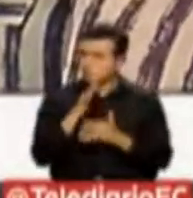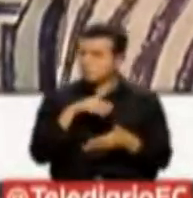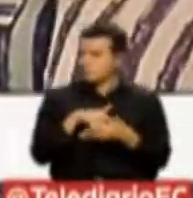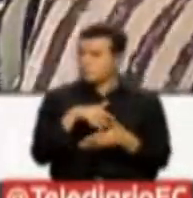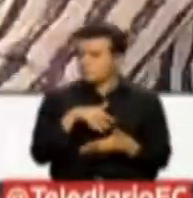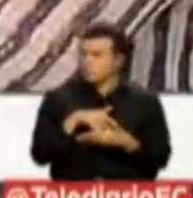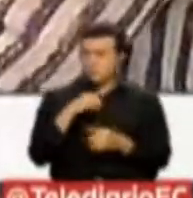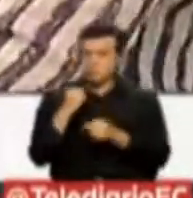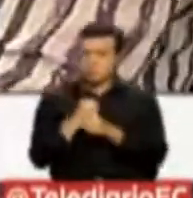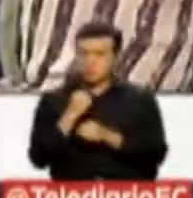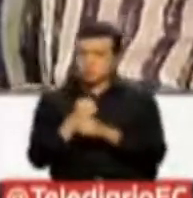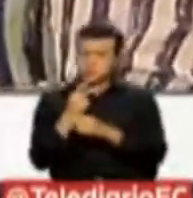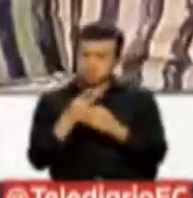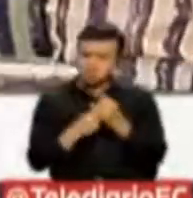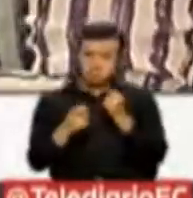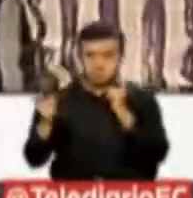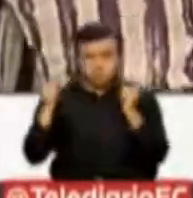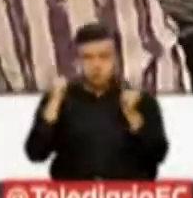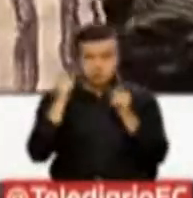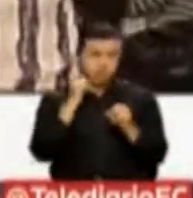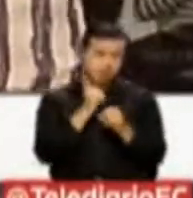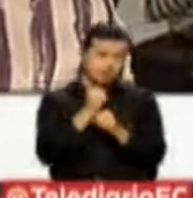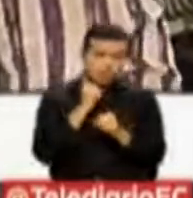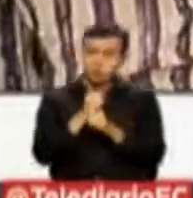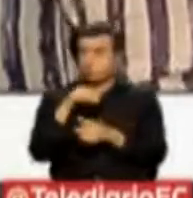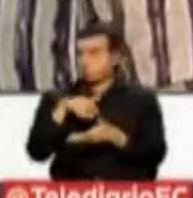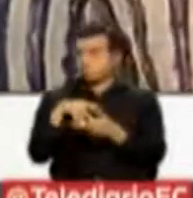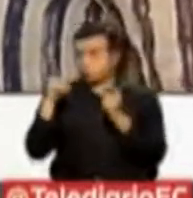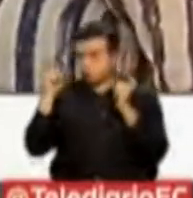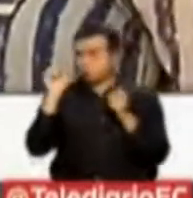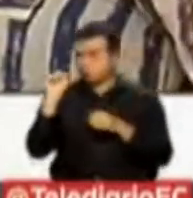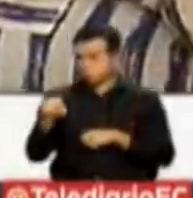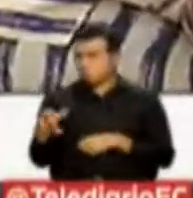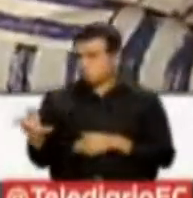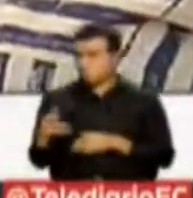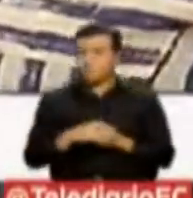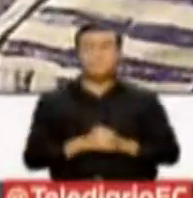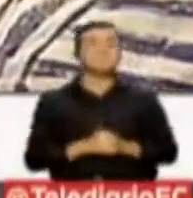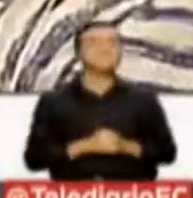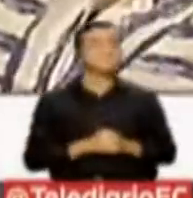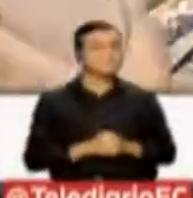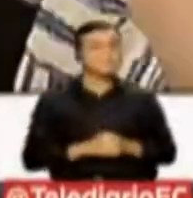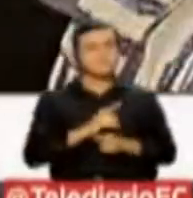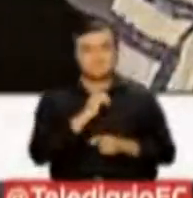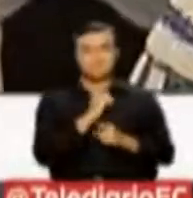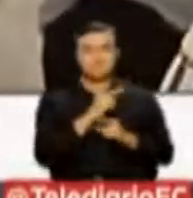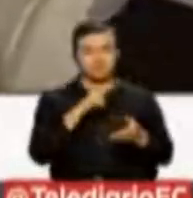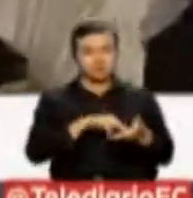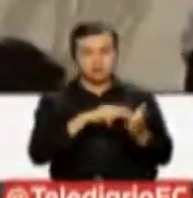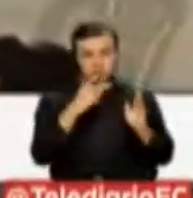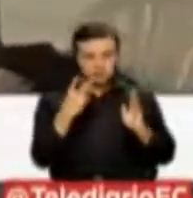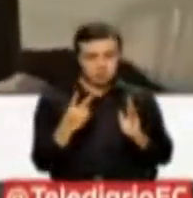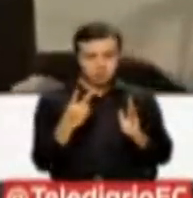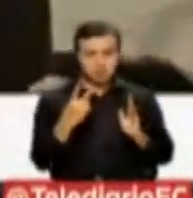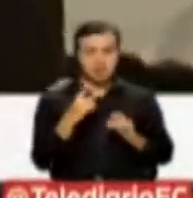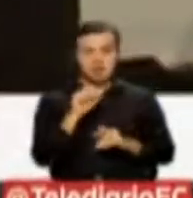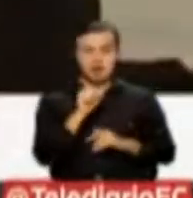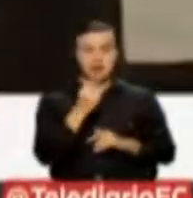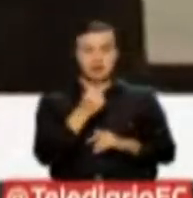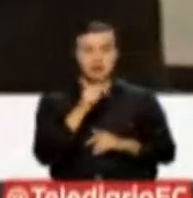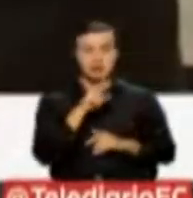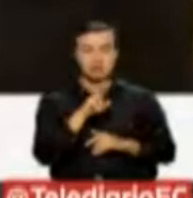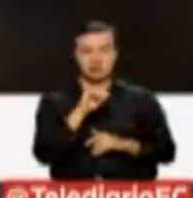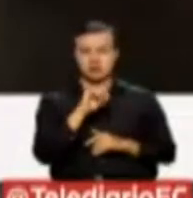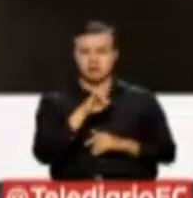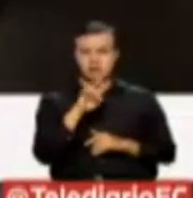estudiar y trabajar de pronto en el mismo momento. Buenos días. Buenos días, así es, y es el caso del tecnológico Juan Bautista Aguirre, que ofrece esta